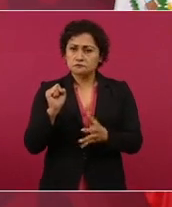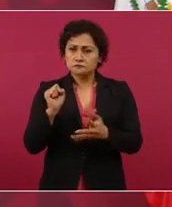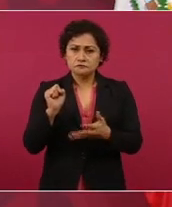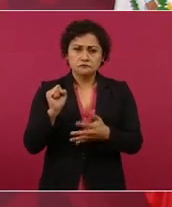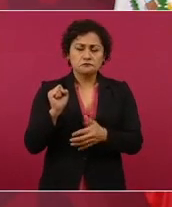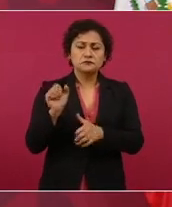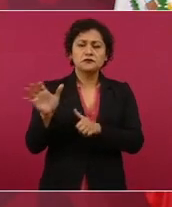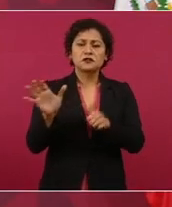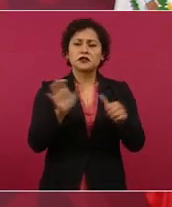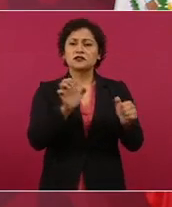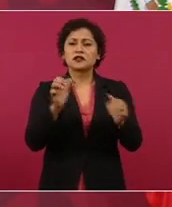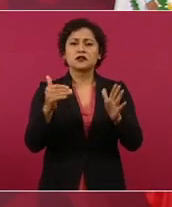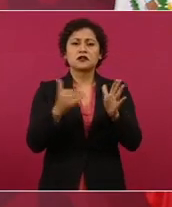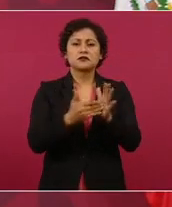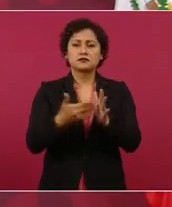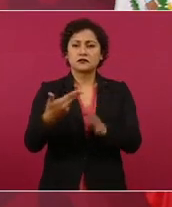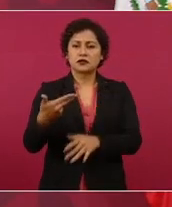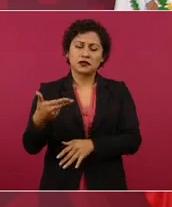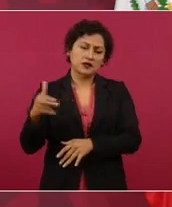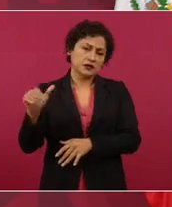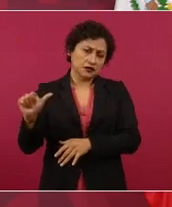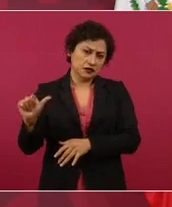600 mil hectáreas